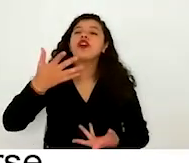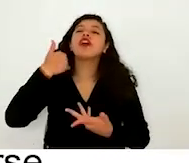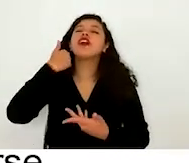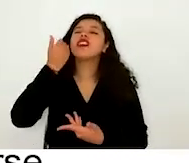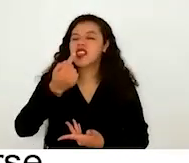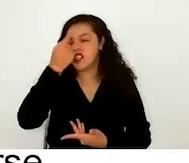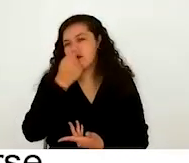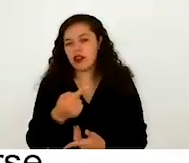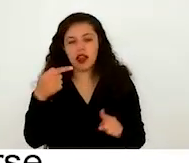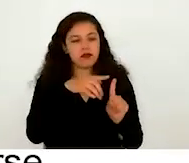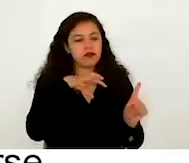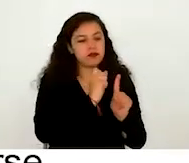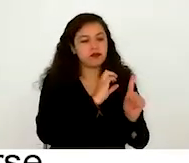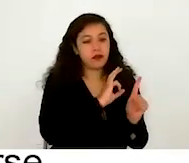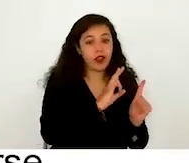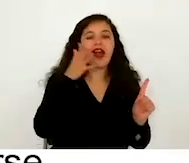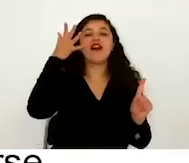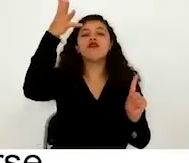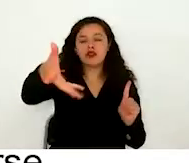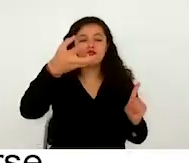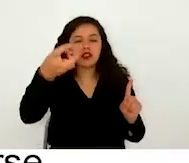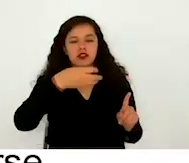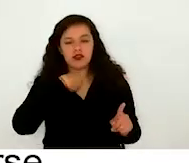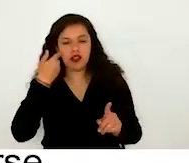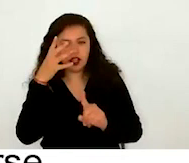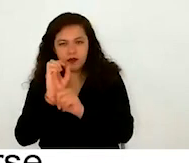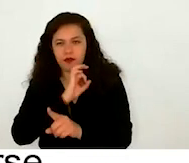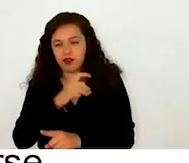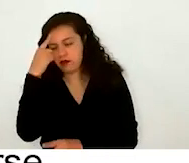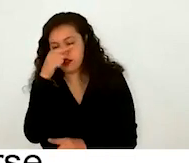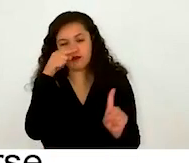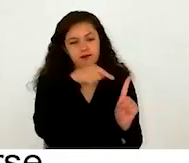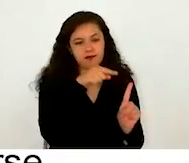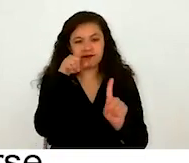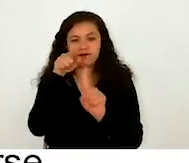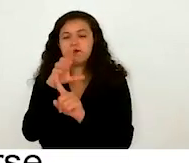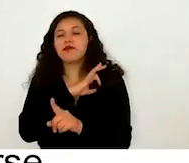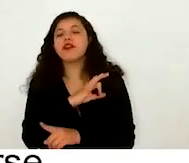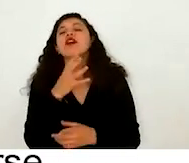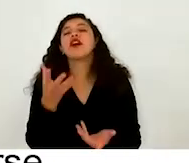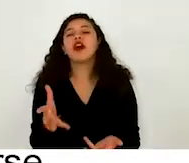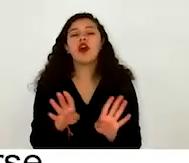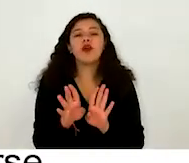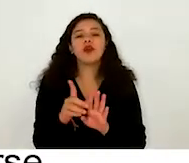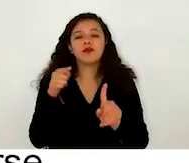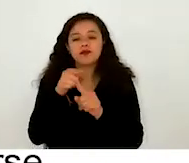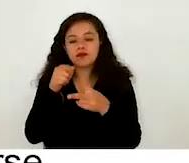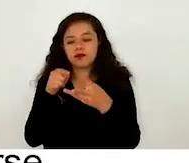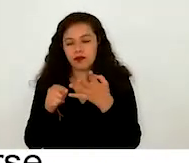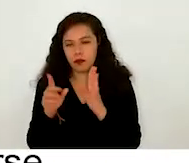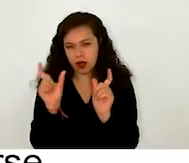la misión y para lograr esa misión y esa visión y objetivos y esos objetivos